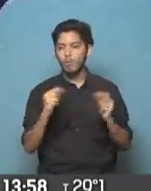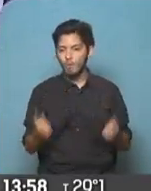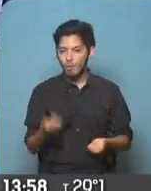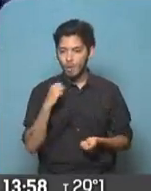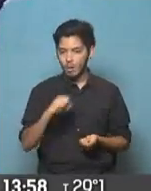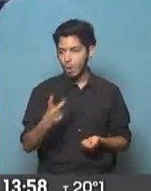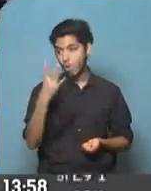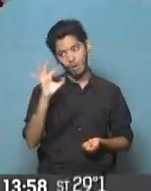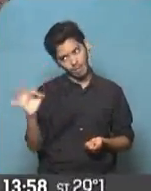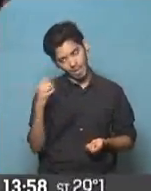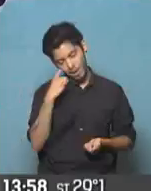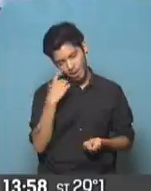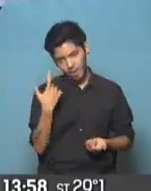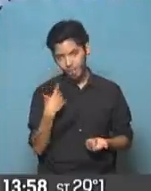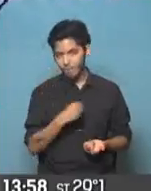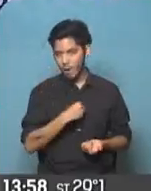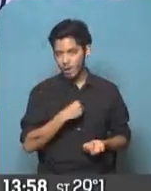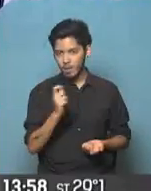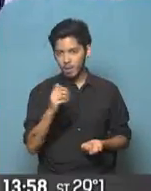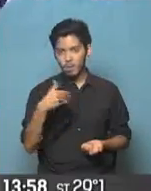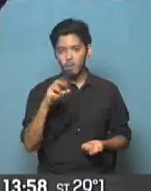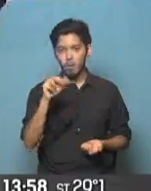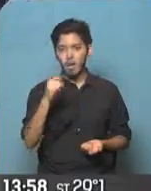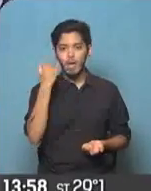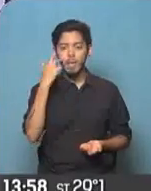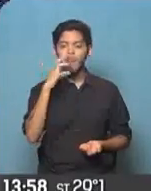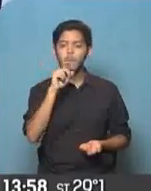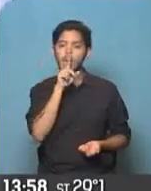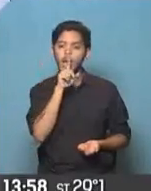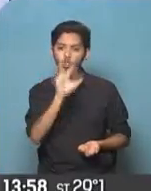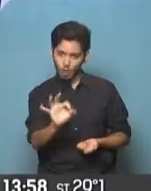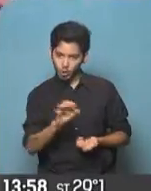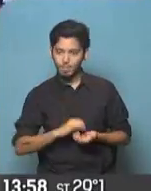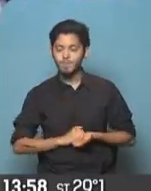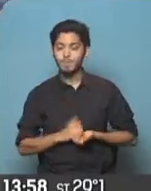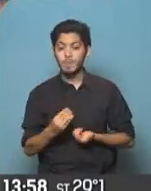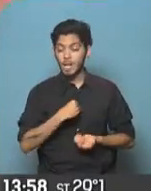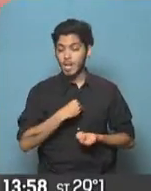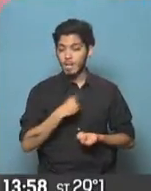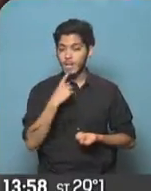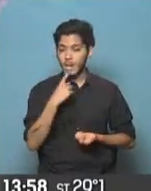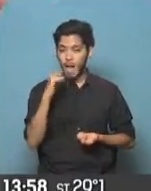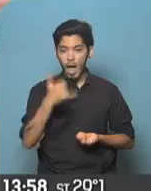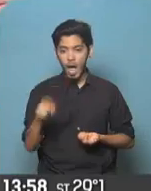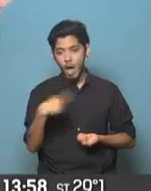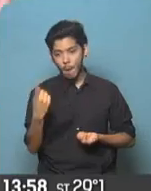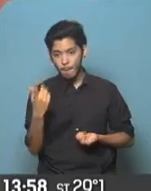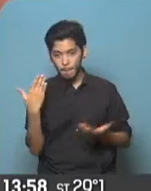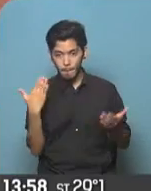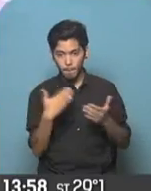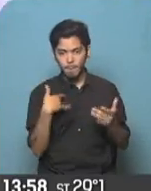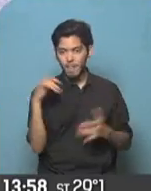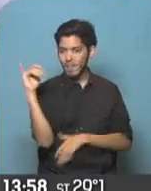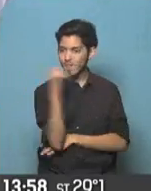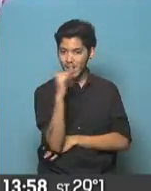2 a 0 el favorito mora y para está bien bueno los hinchas de arriba de aquí presentan aquí hay otra vamos a acercarnos que está filmando